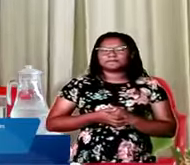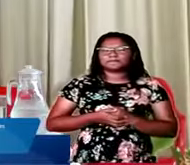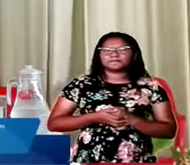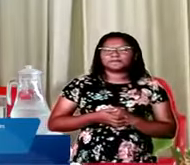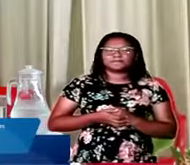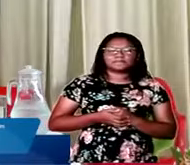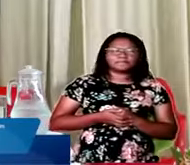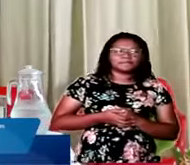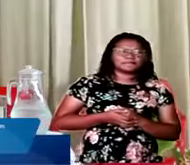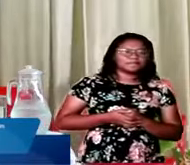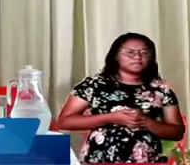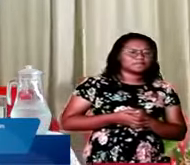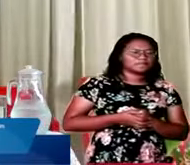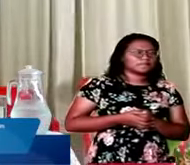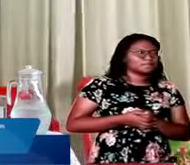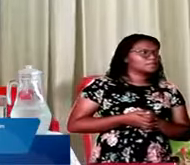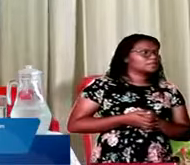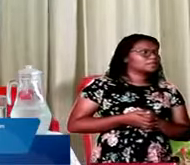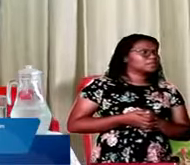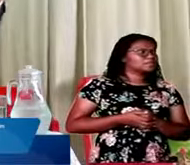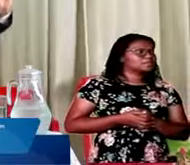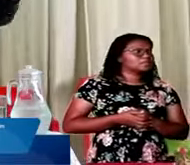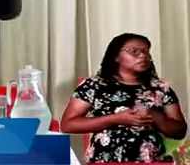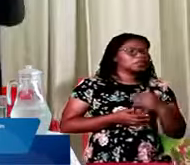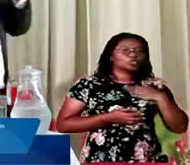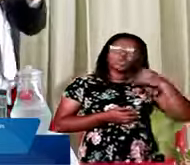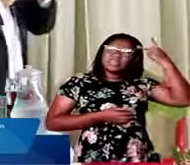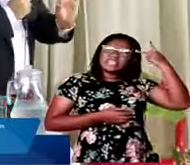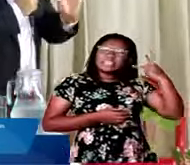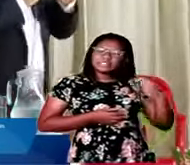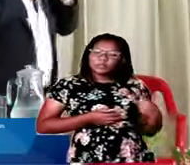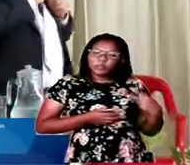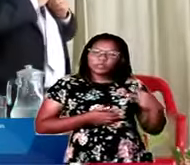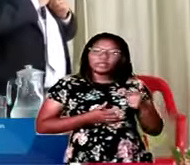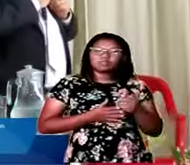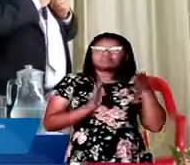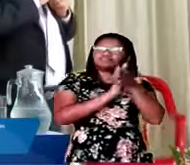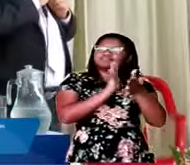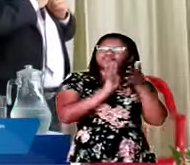Digo el Señor, mire, le voy a contar una historia y usted saca sus propias deducciones.